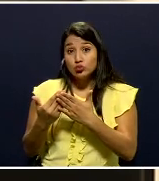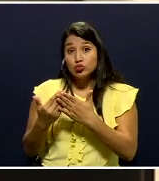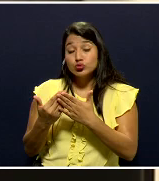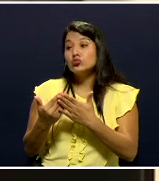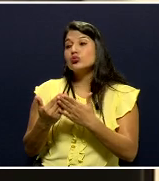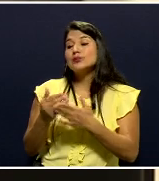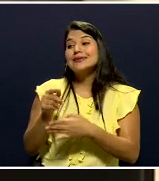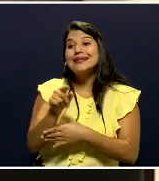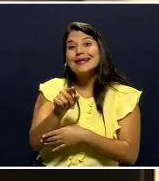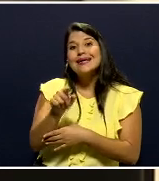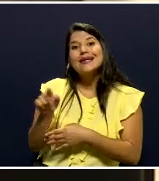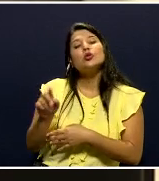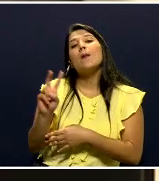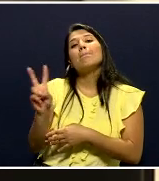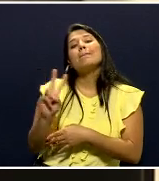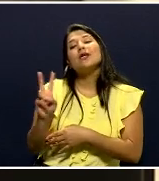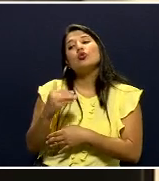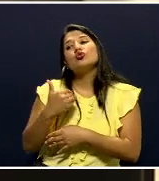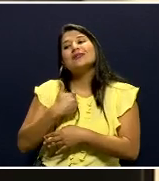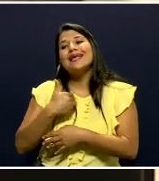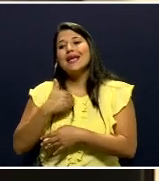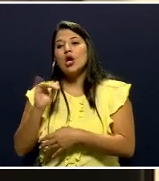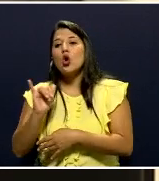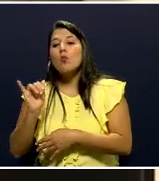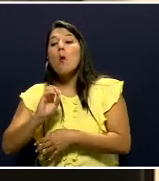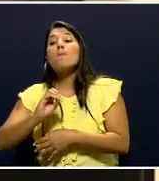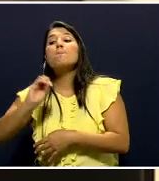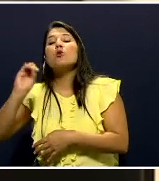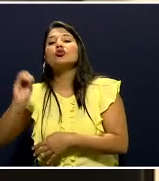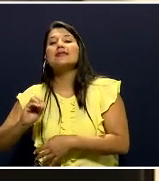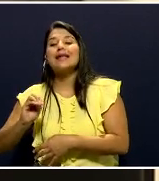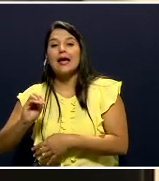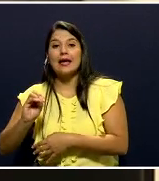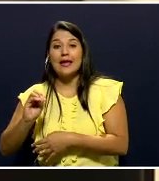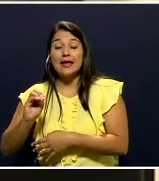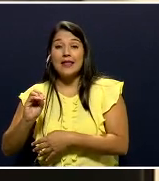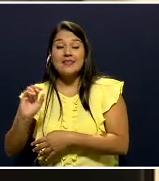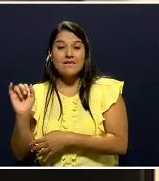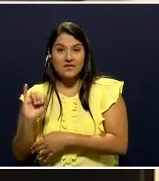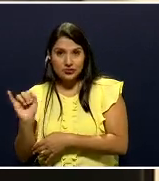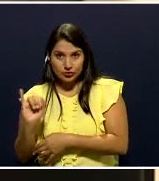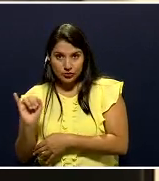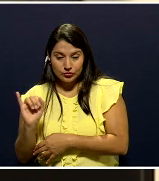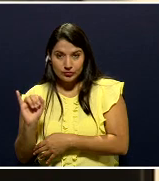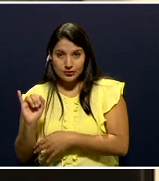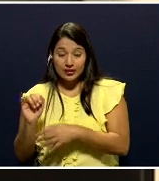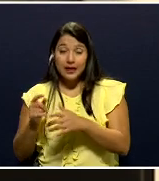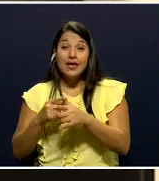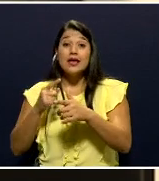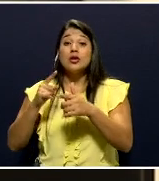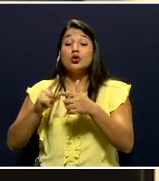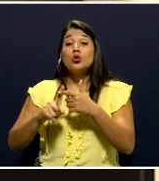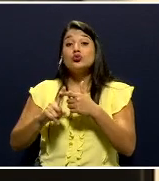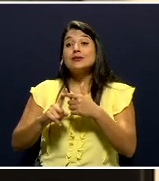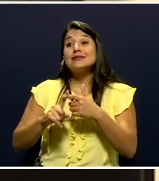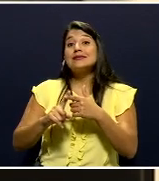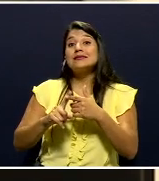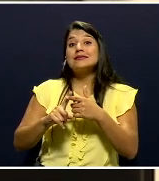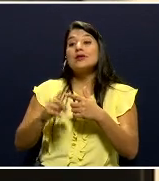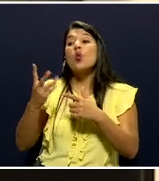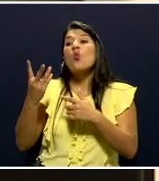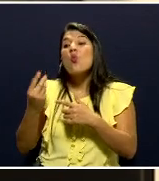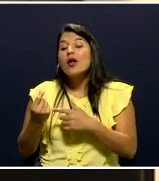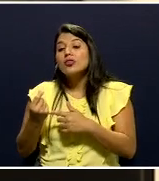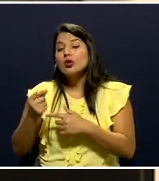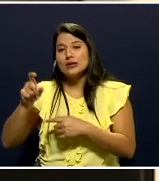como una dosis infectante, que es la cantidad de partículas virales, en este caso, que se necesita que la persona inhale para que pueda